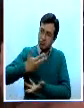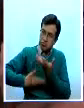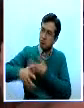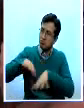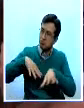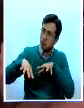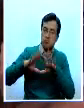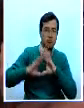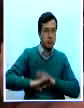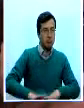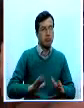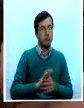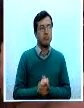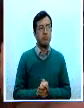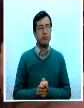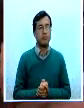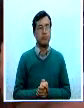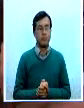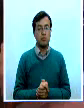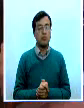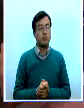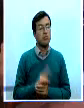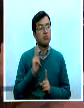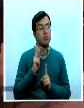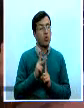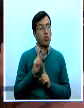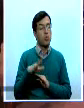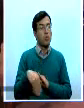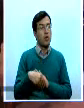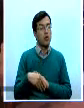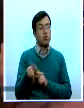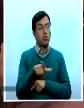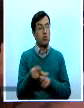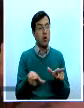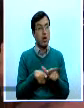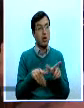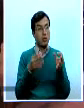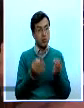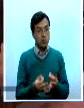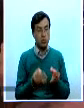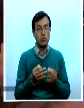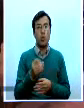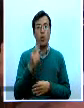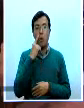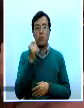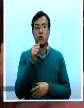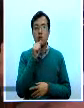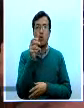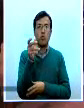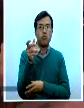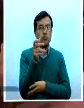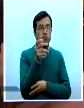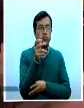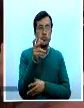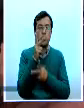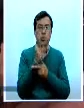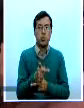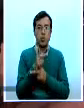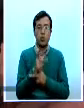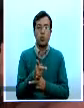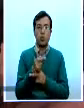también vamos a poner un punto adicional vamos a hacer puntos fijos del cuerpo de bomberos de atención prehospitalaria y